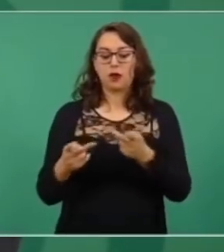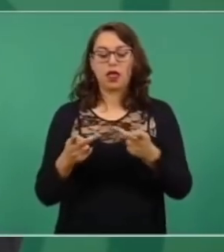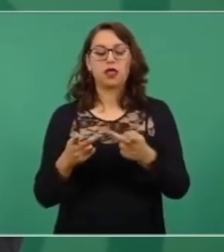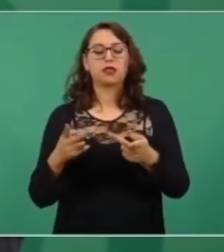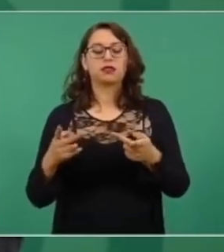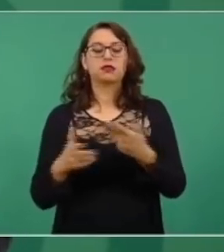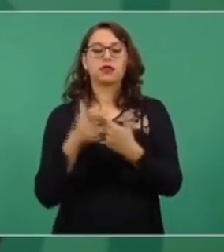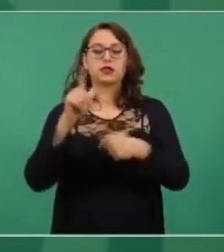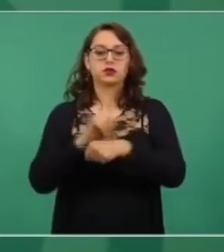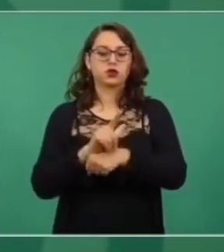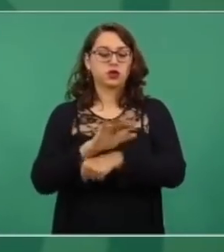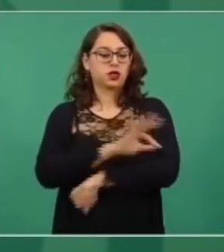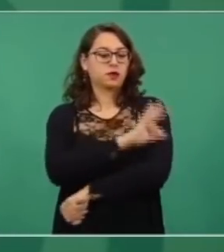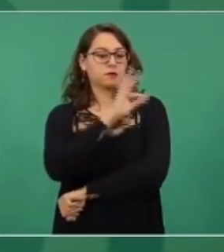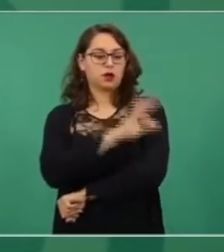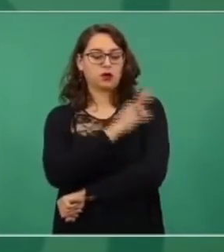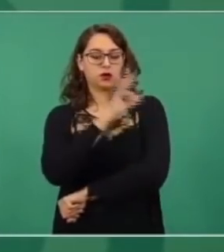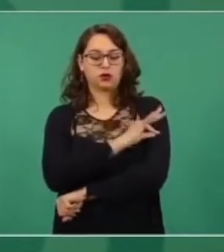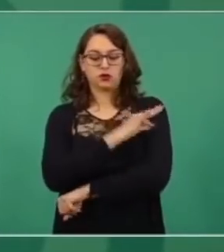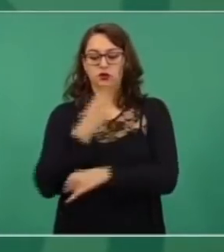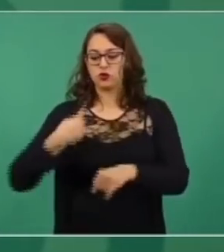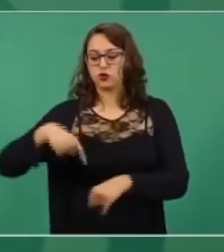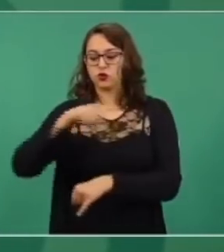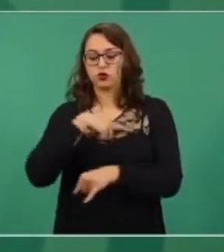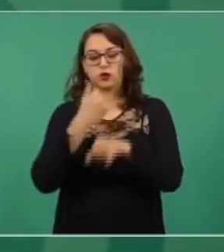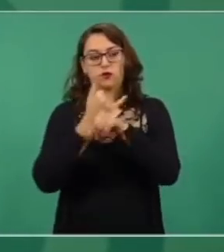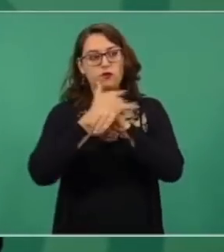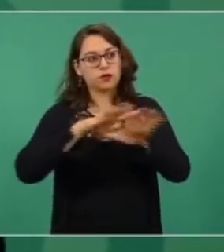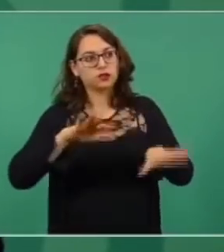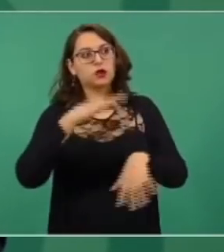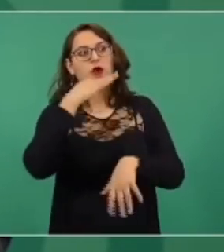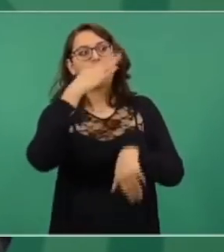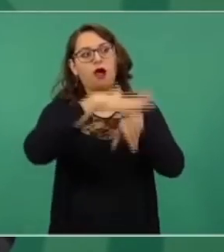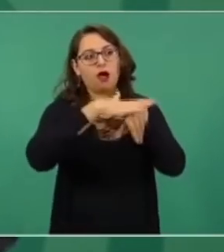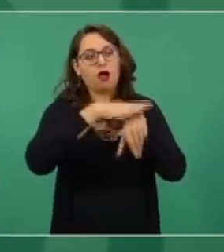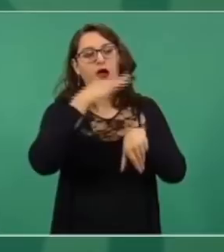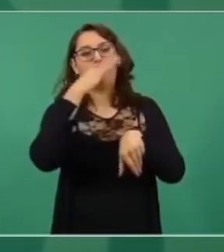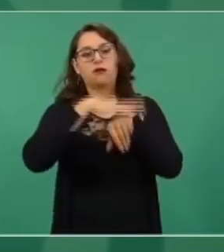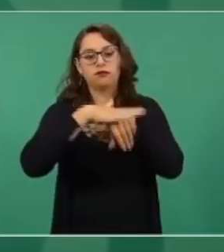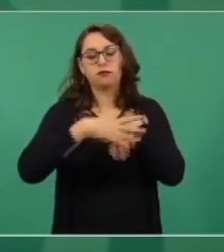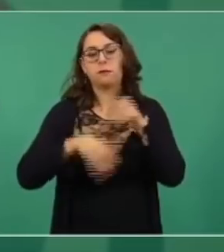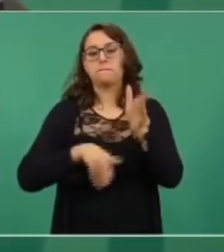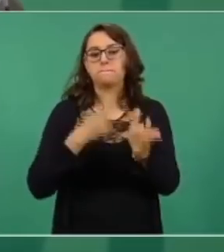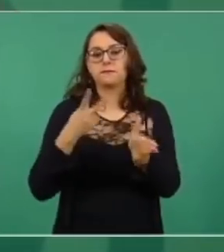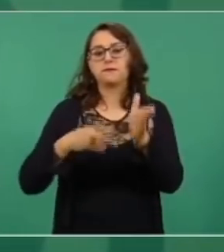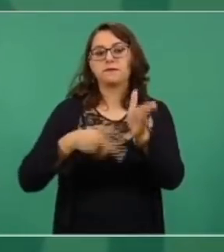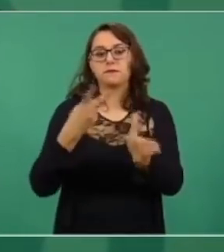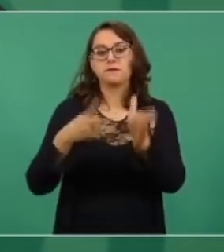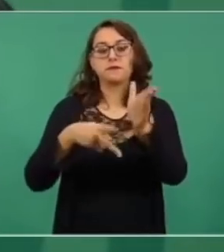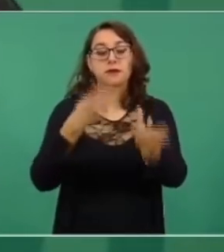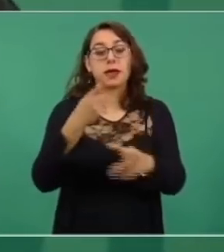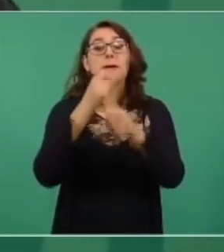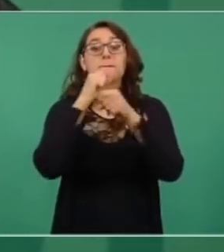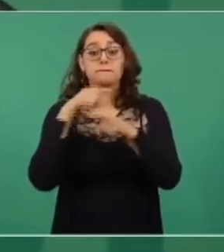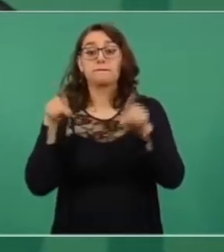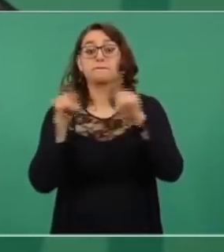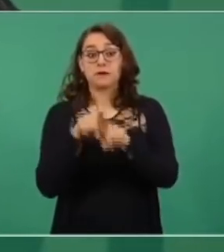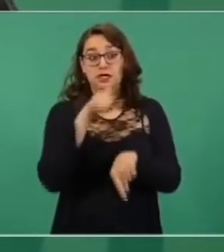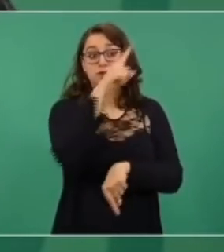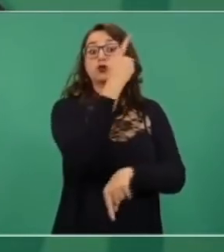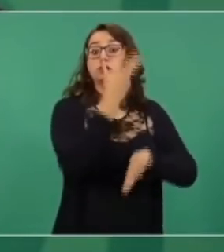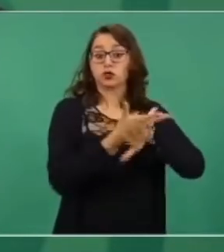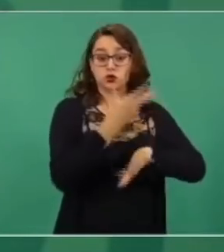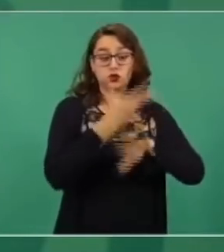igual que ellos, debo decir, también nos han compartido su información, es decir, qué avance tiene su vacunación en los municipios y